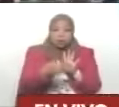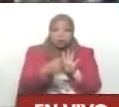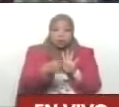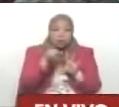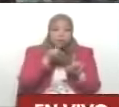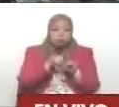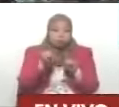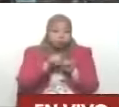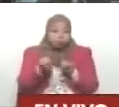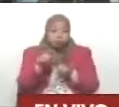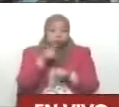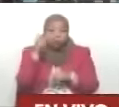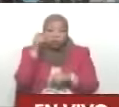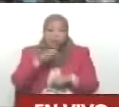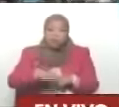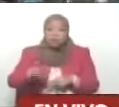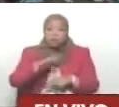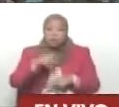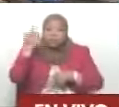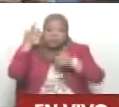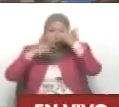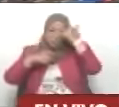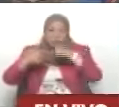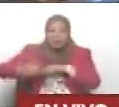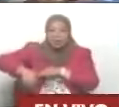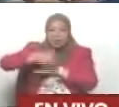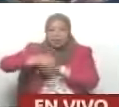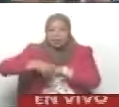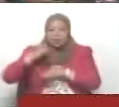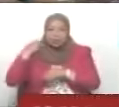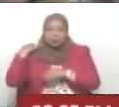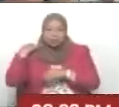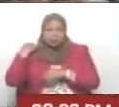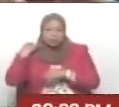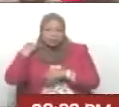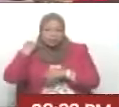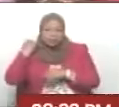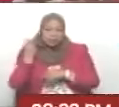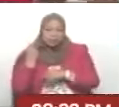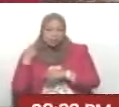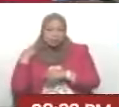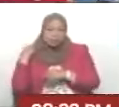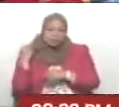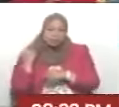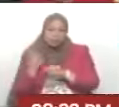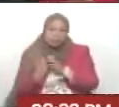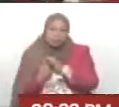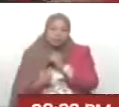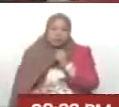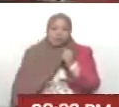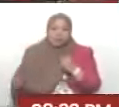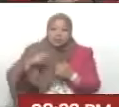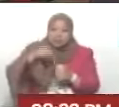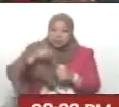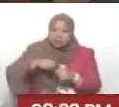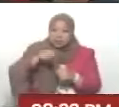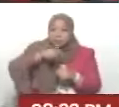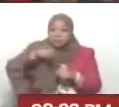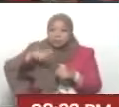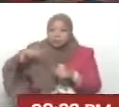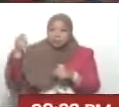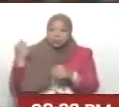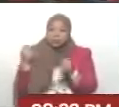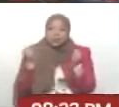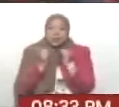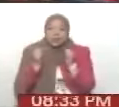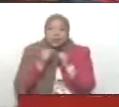comiquita, es el pueblo chavista en la calle. Eso no es show ni comiquita. Eso sí es gente. Gente